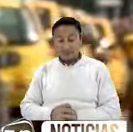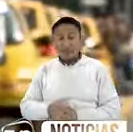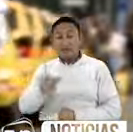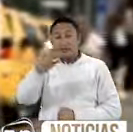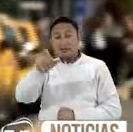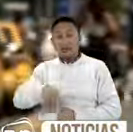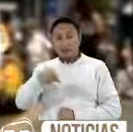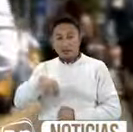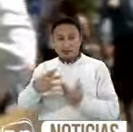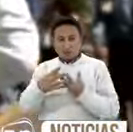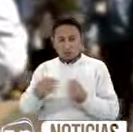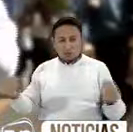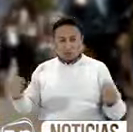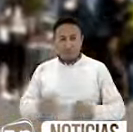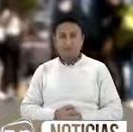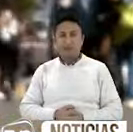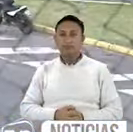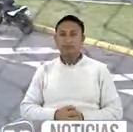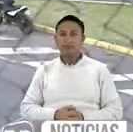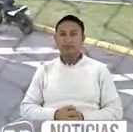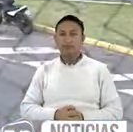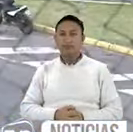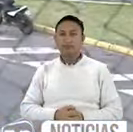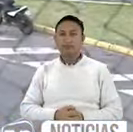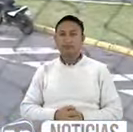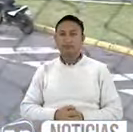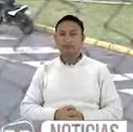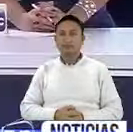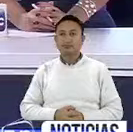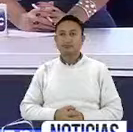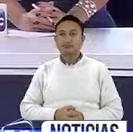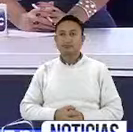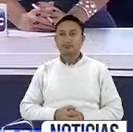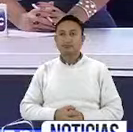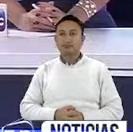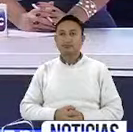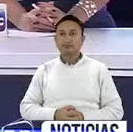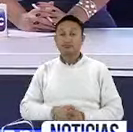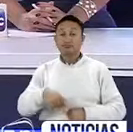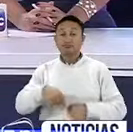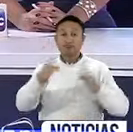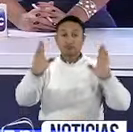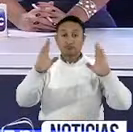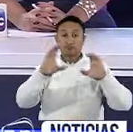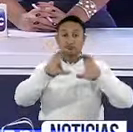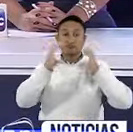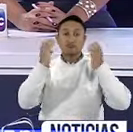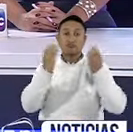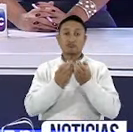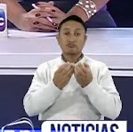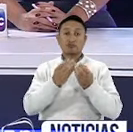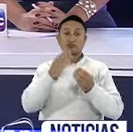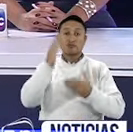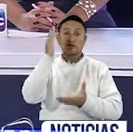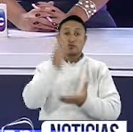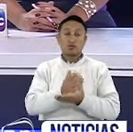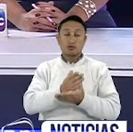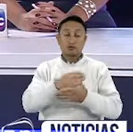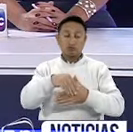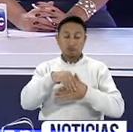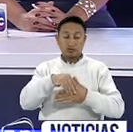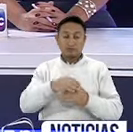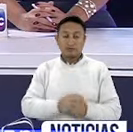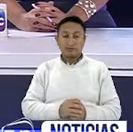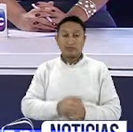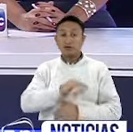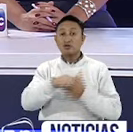de la institución. En Quito informó Adriana Rojas. Atención, las clases presenciales continuarán suspendidas